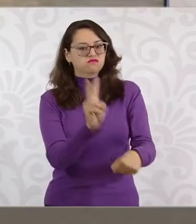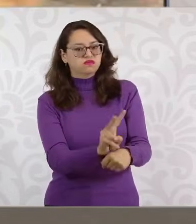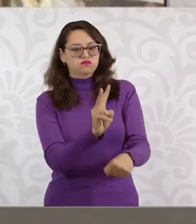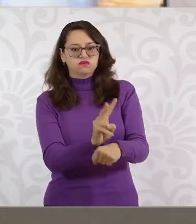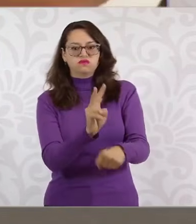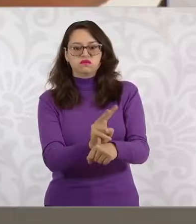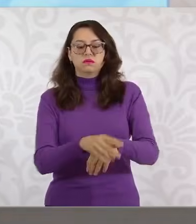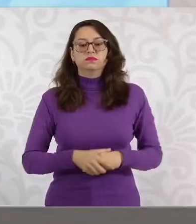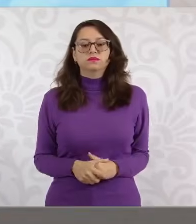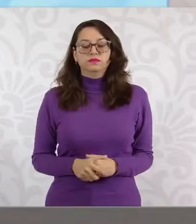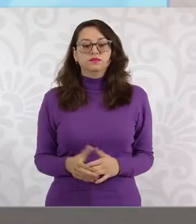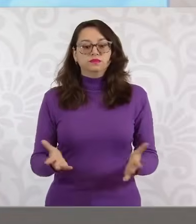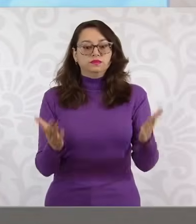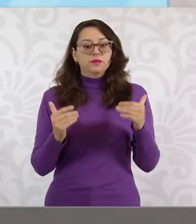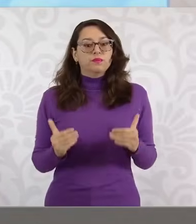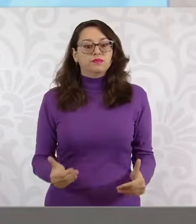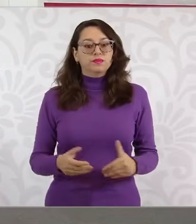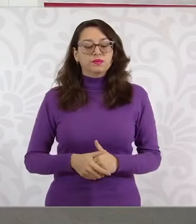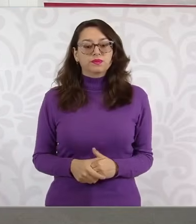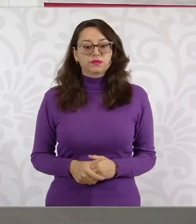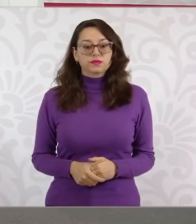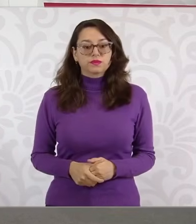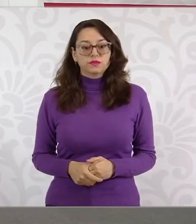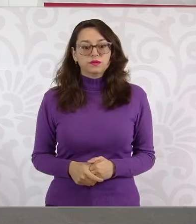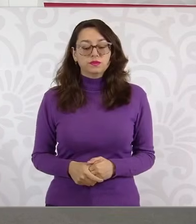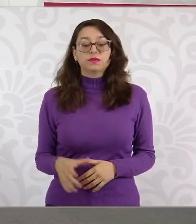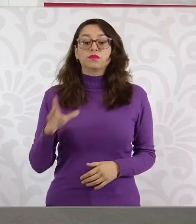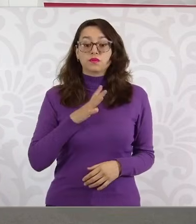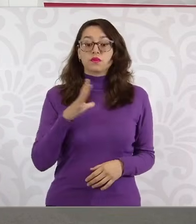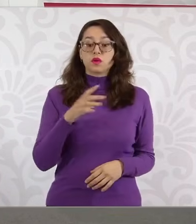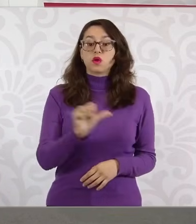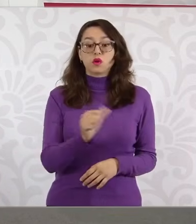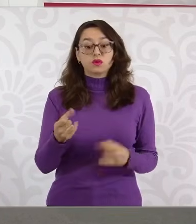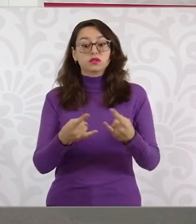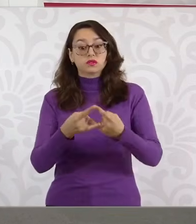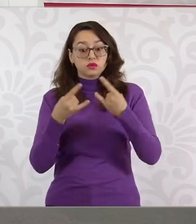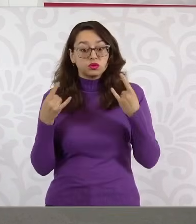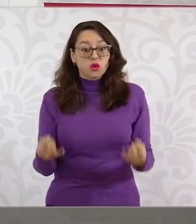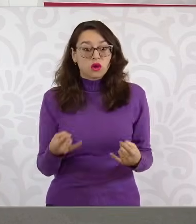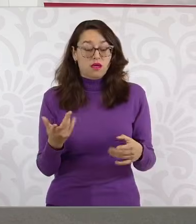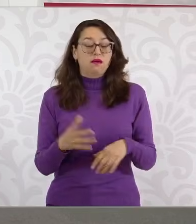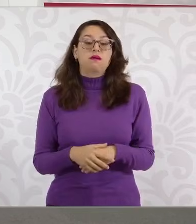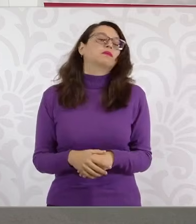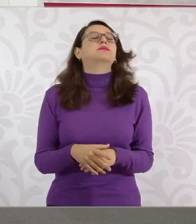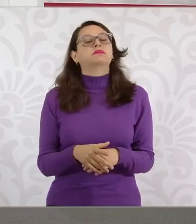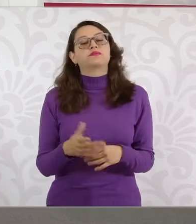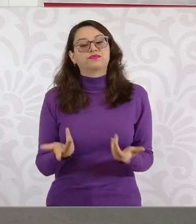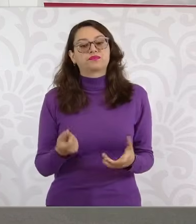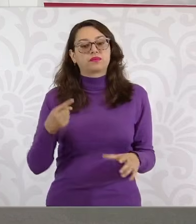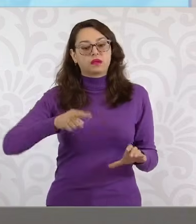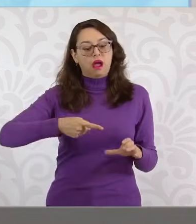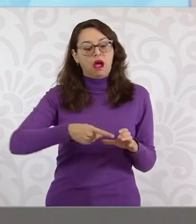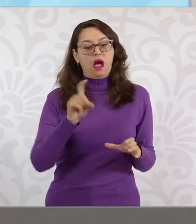por favor. Bueno, ese también es un caso muy particular de cuando se extrae agua irregularmente.